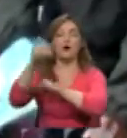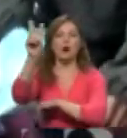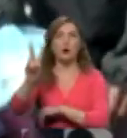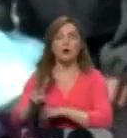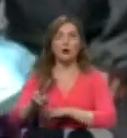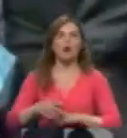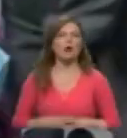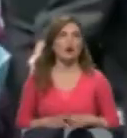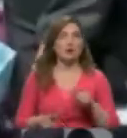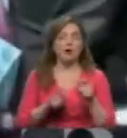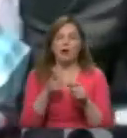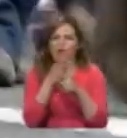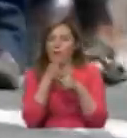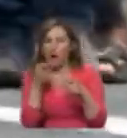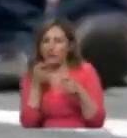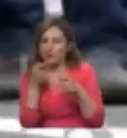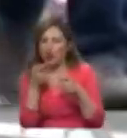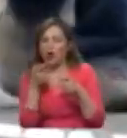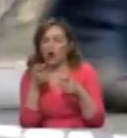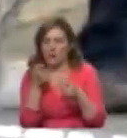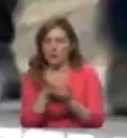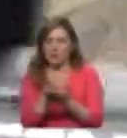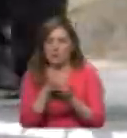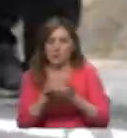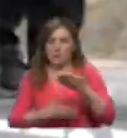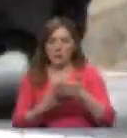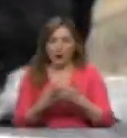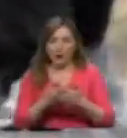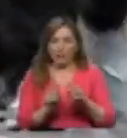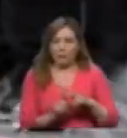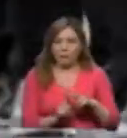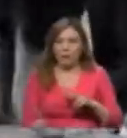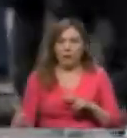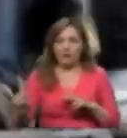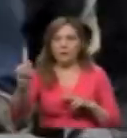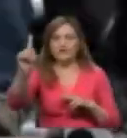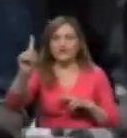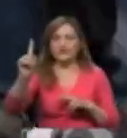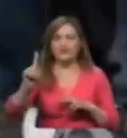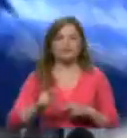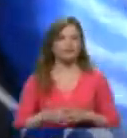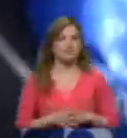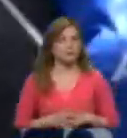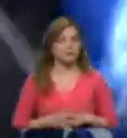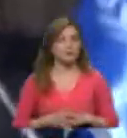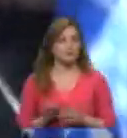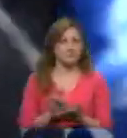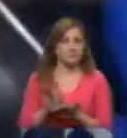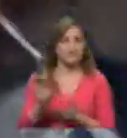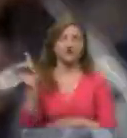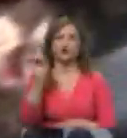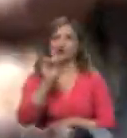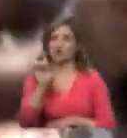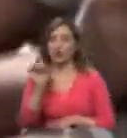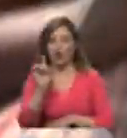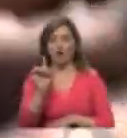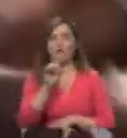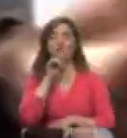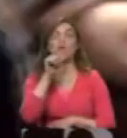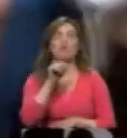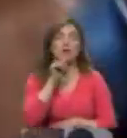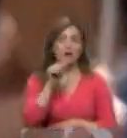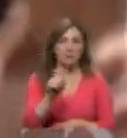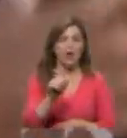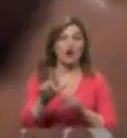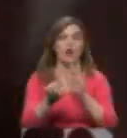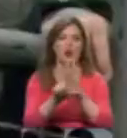pero quienes intenten falsificarlos o evadir los filtros migratorios no serán deportados hasta que se emita la reforma a la Ley Orgánica de Movilidad